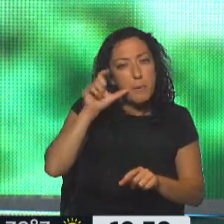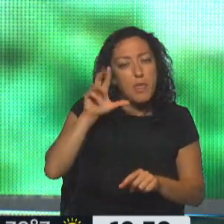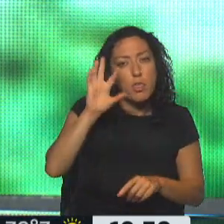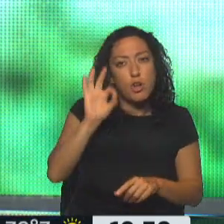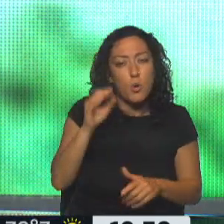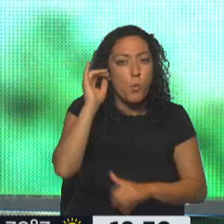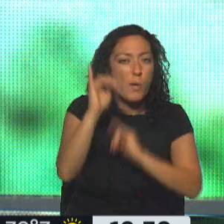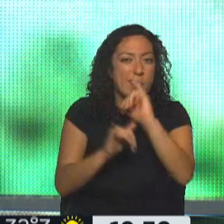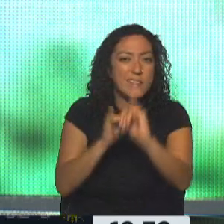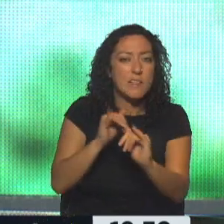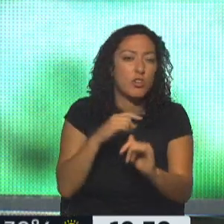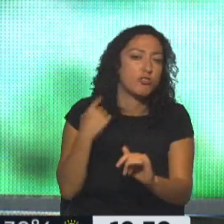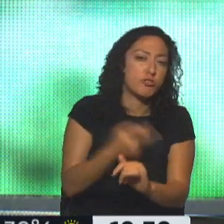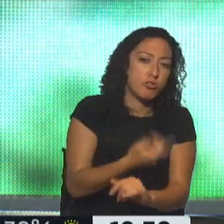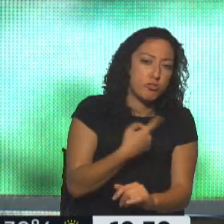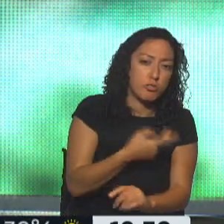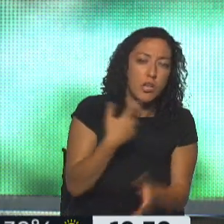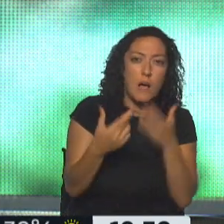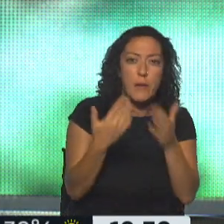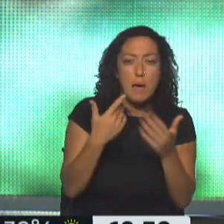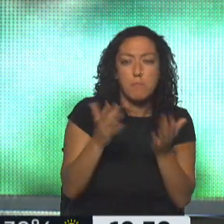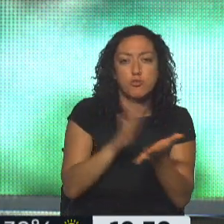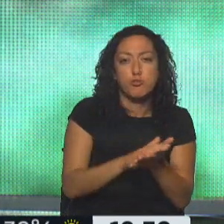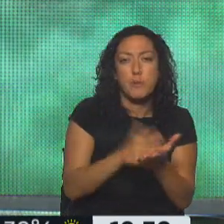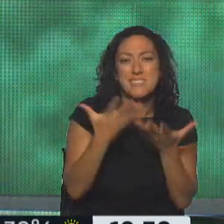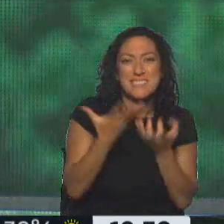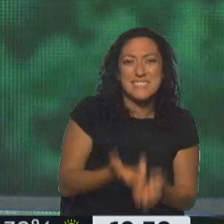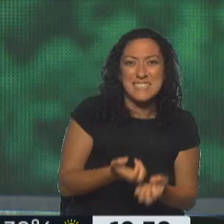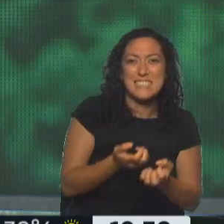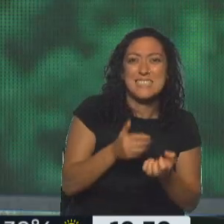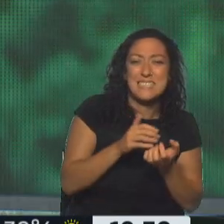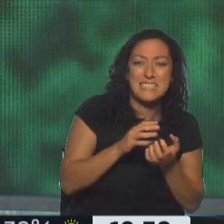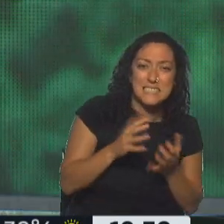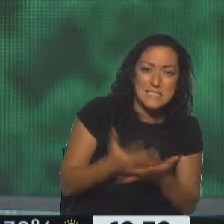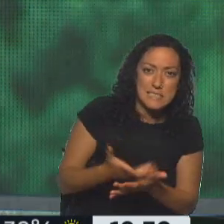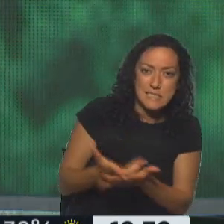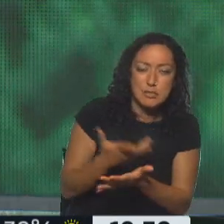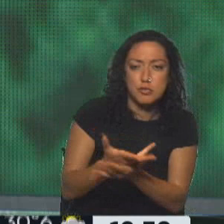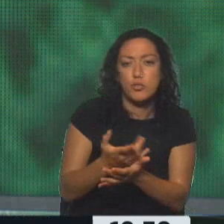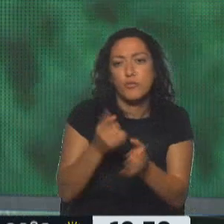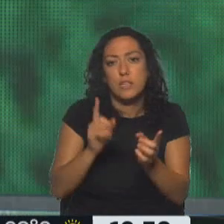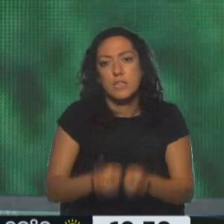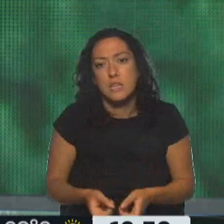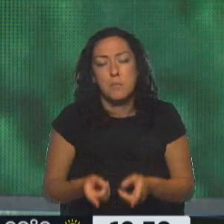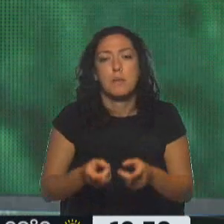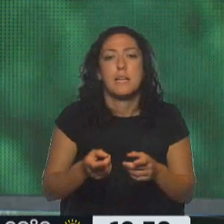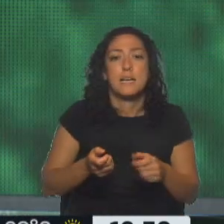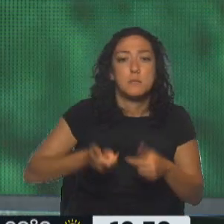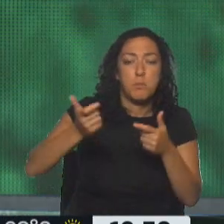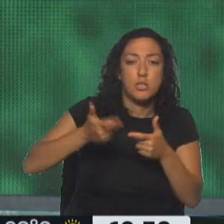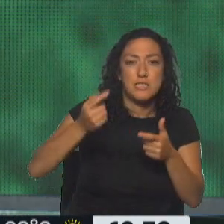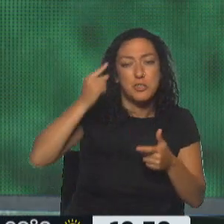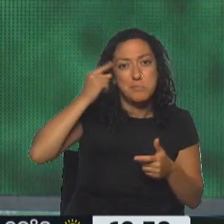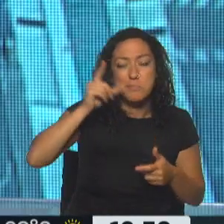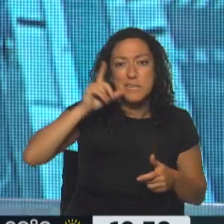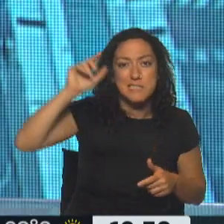venimos hablando que es esperar una merma porque ha habido sequía Y por qué probablemente otro otros números de la de las exportaciones bajen